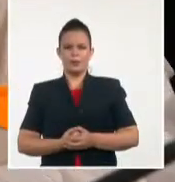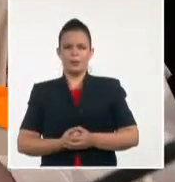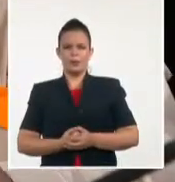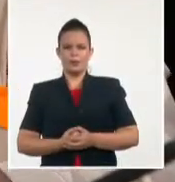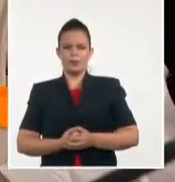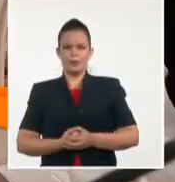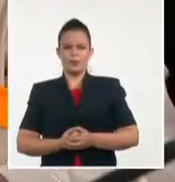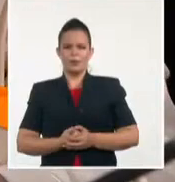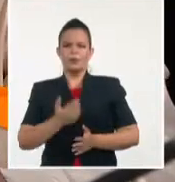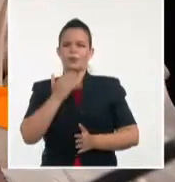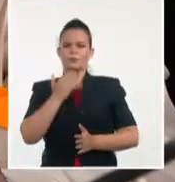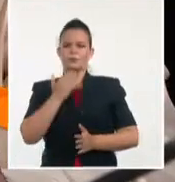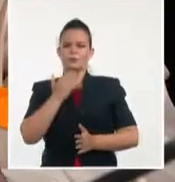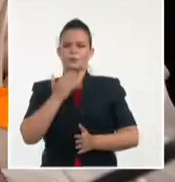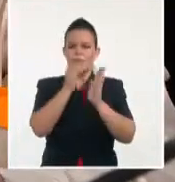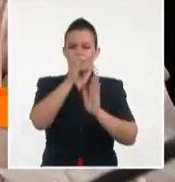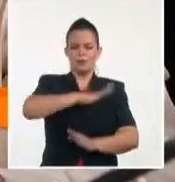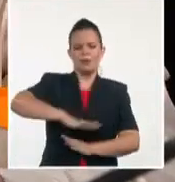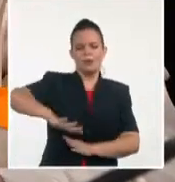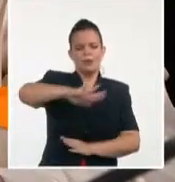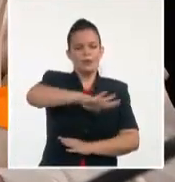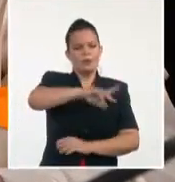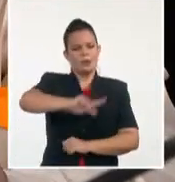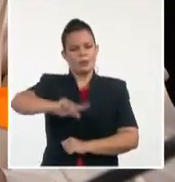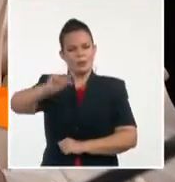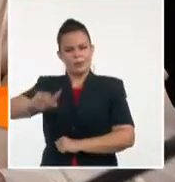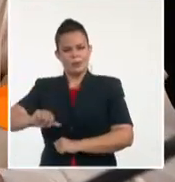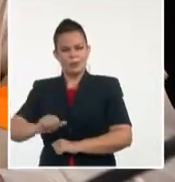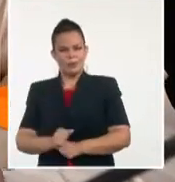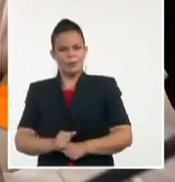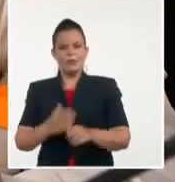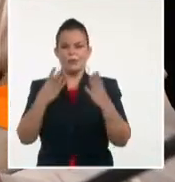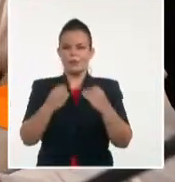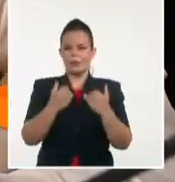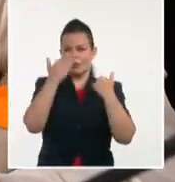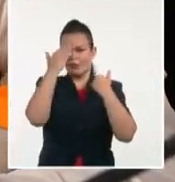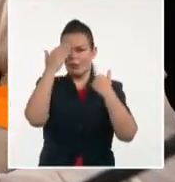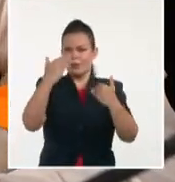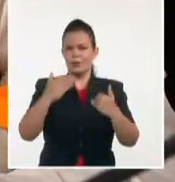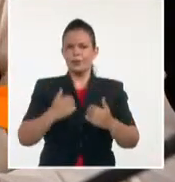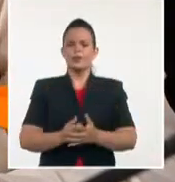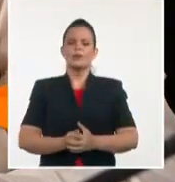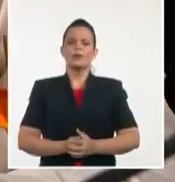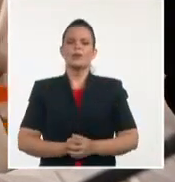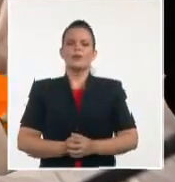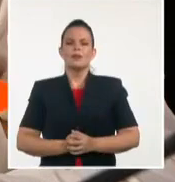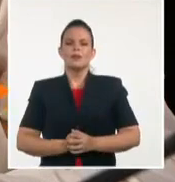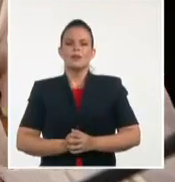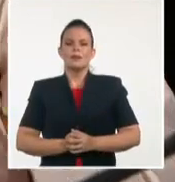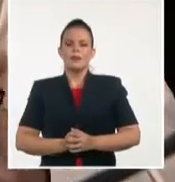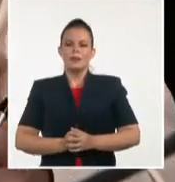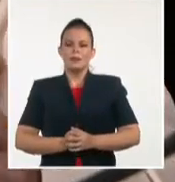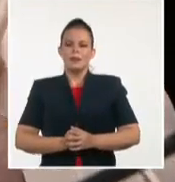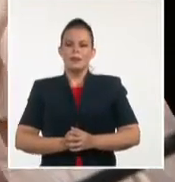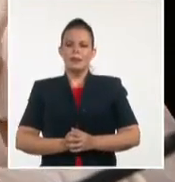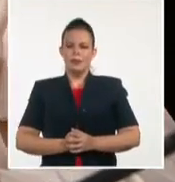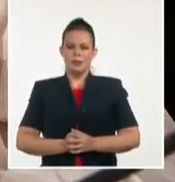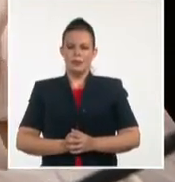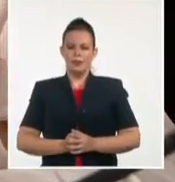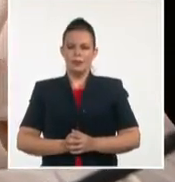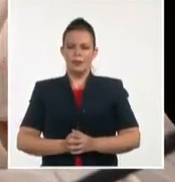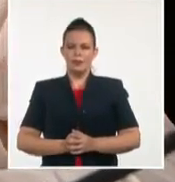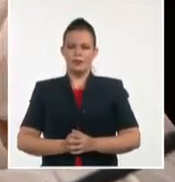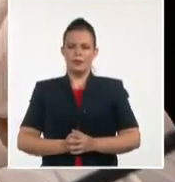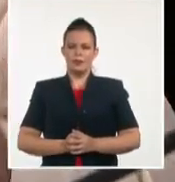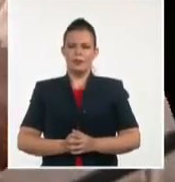los compañeros que nos acompañan en la mesa, los televidentes, los radioyentes que están al tanto de la información importante que se está brindando